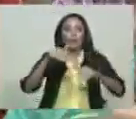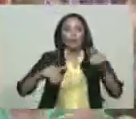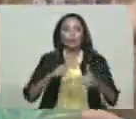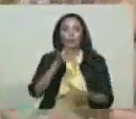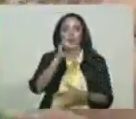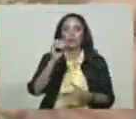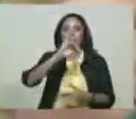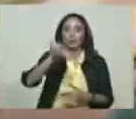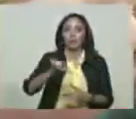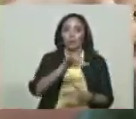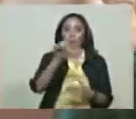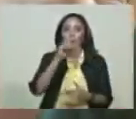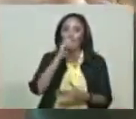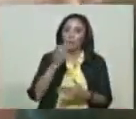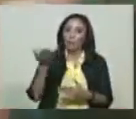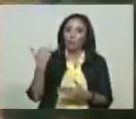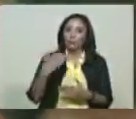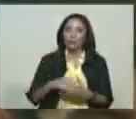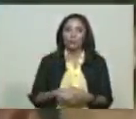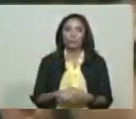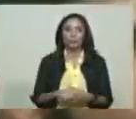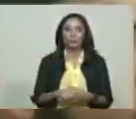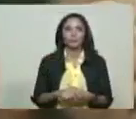del 30 de julio de hace un año